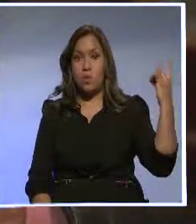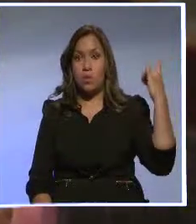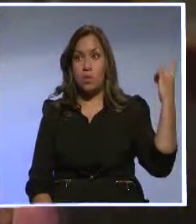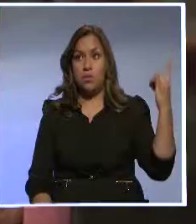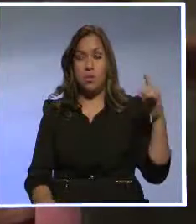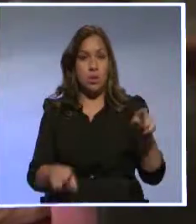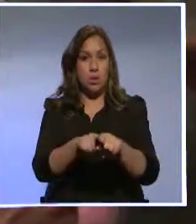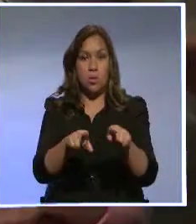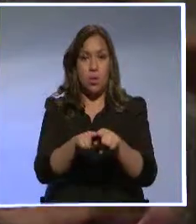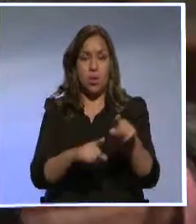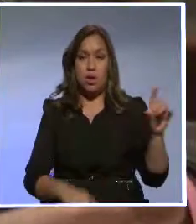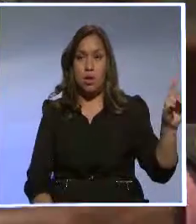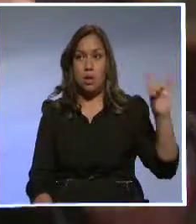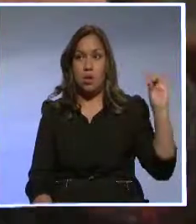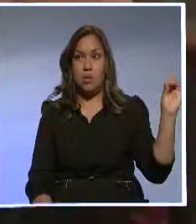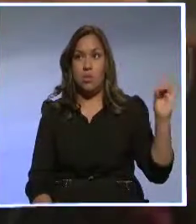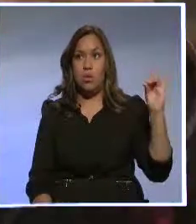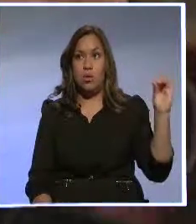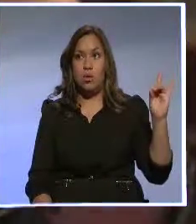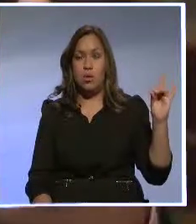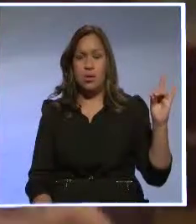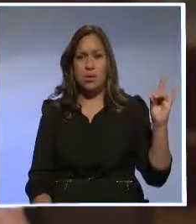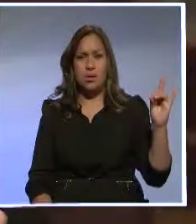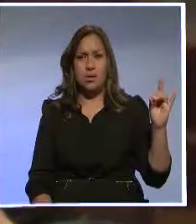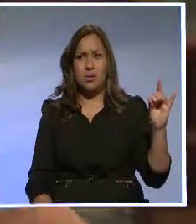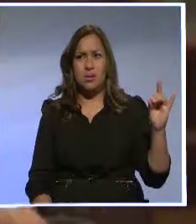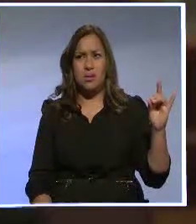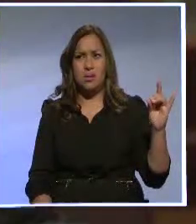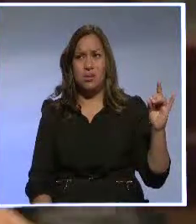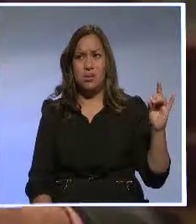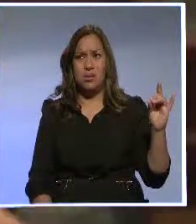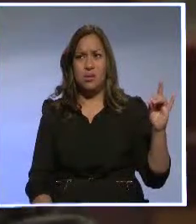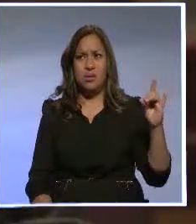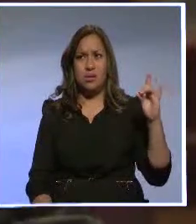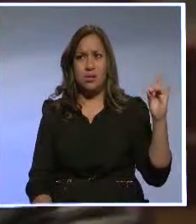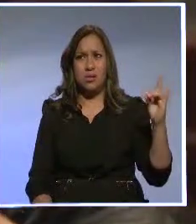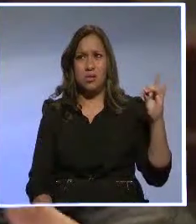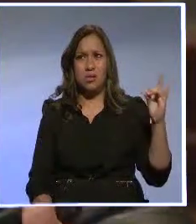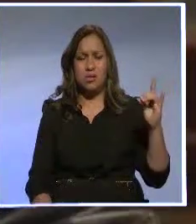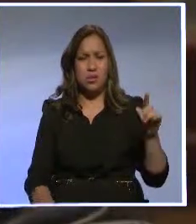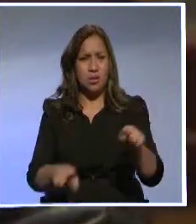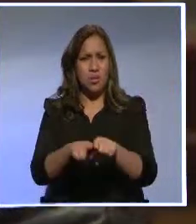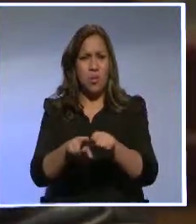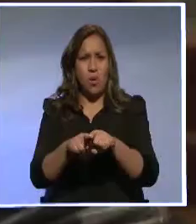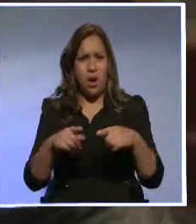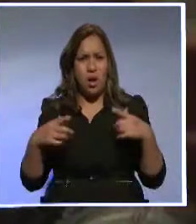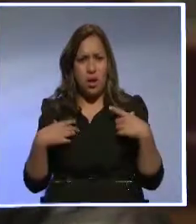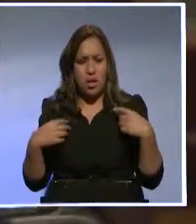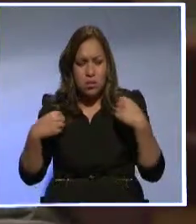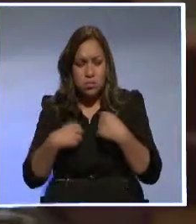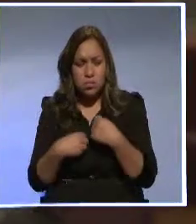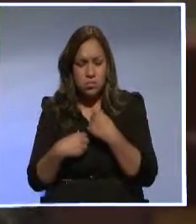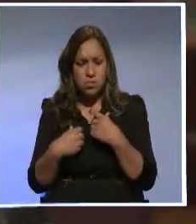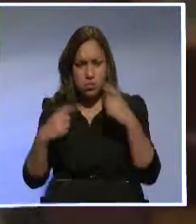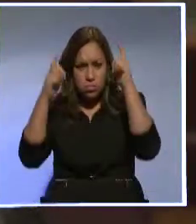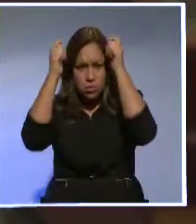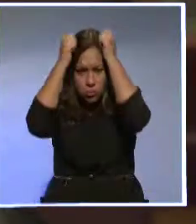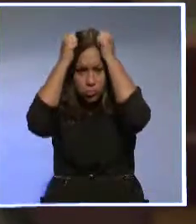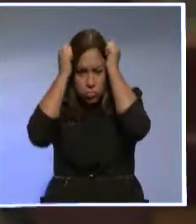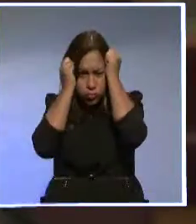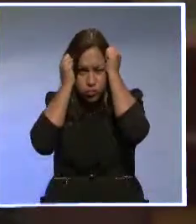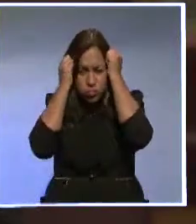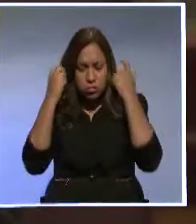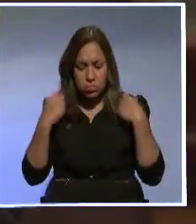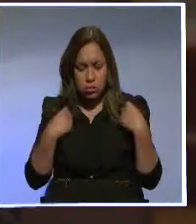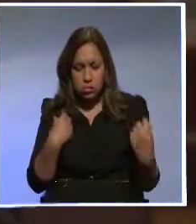boliviana que tiene una cantidad de cosas cargadas en su espalda en su cuerpo o como como